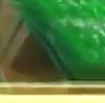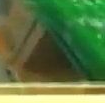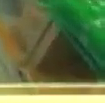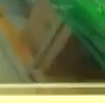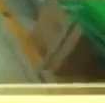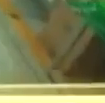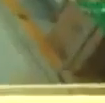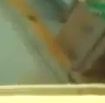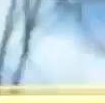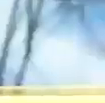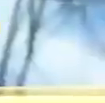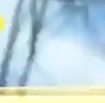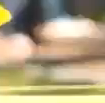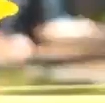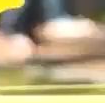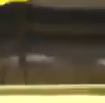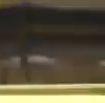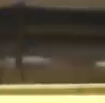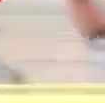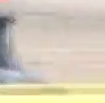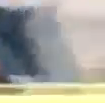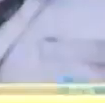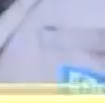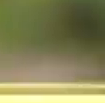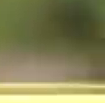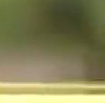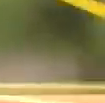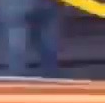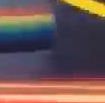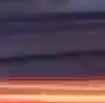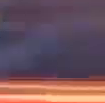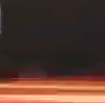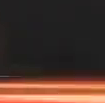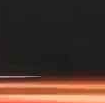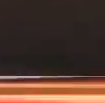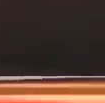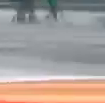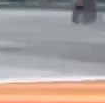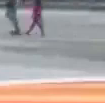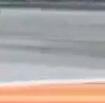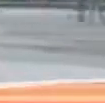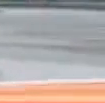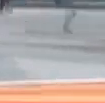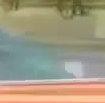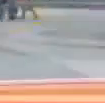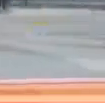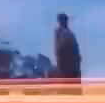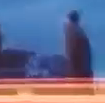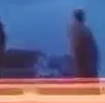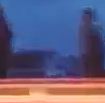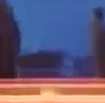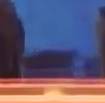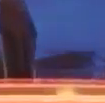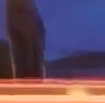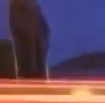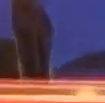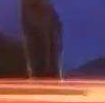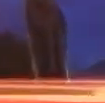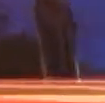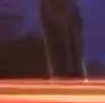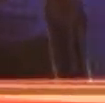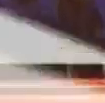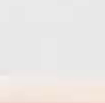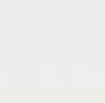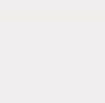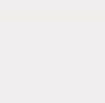Bienvenidos y bienvenidas a continuación una transmisión conjunta de radio y televisión por su derecho